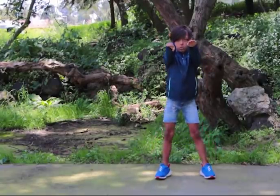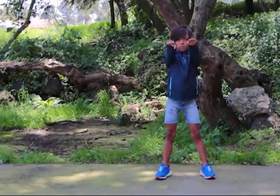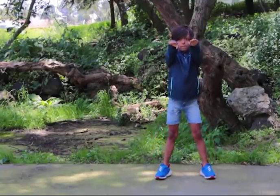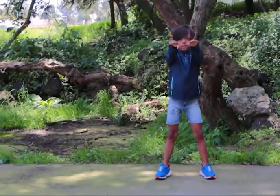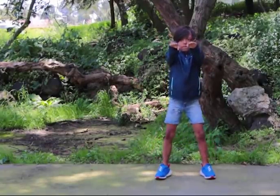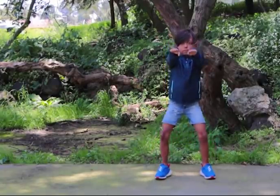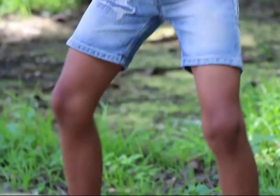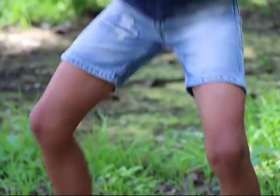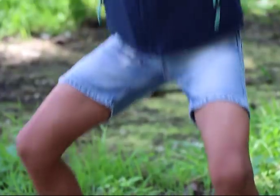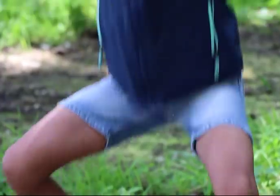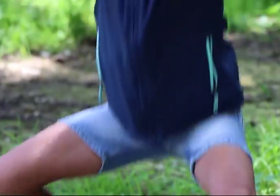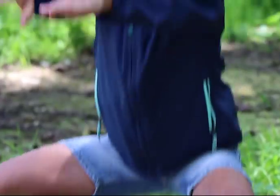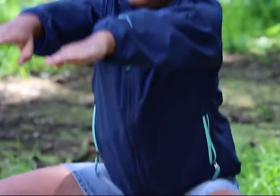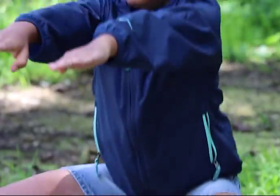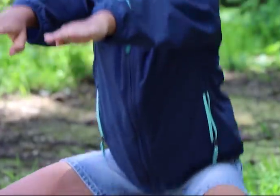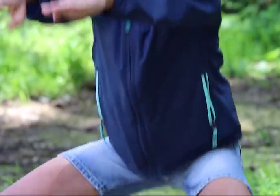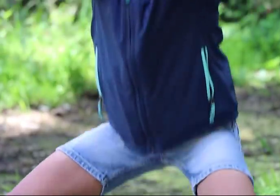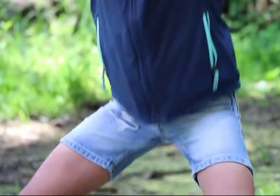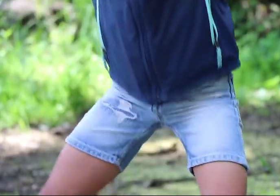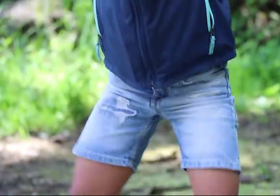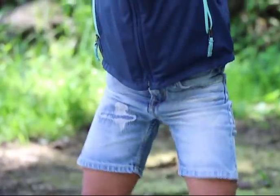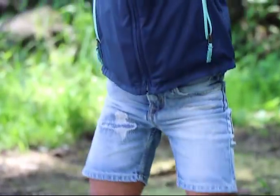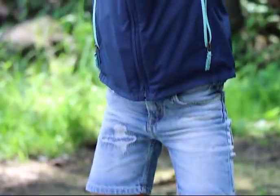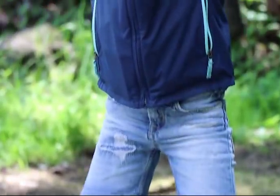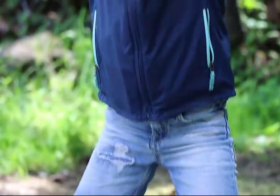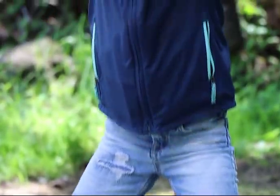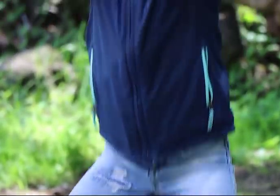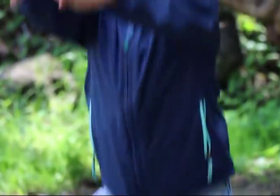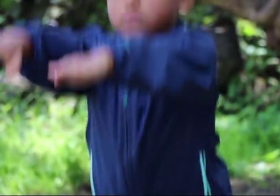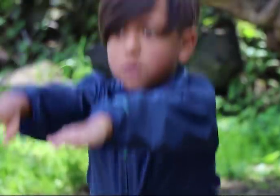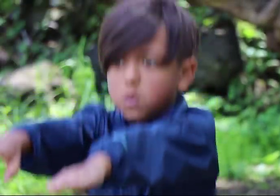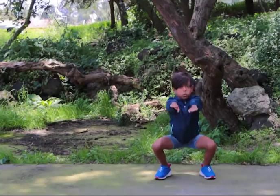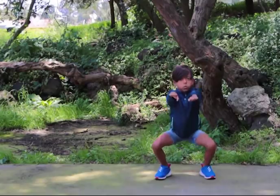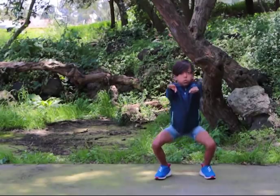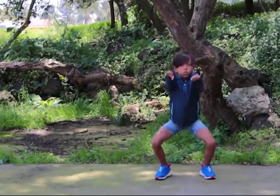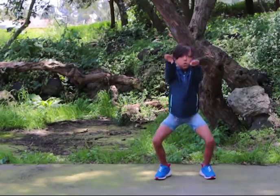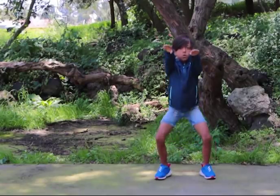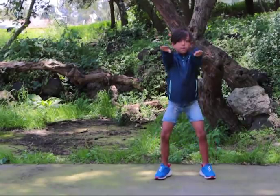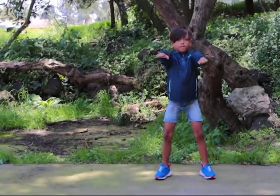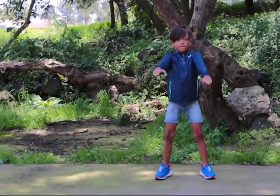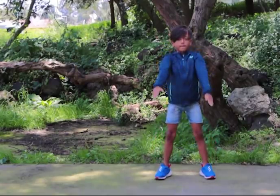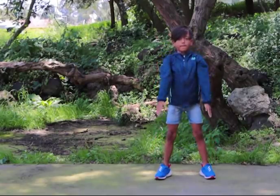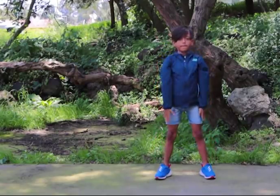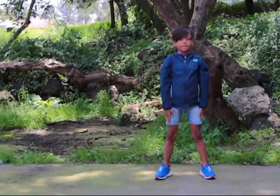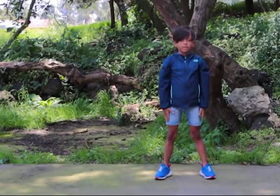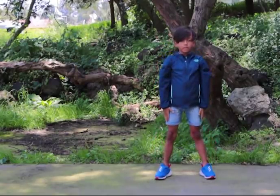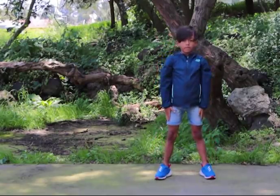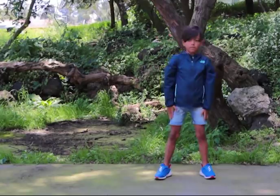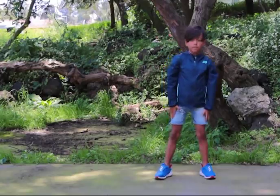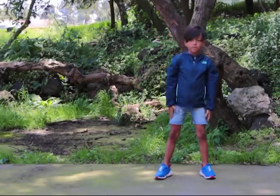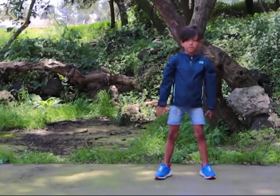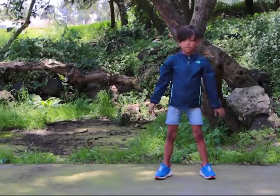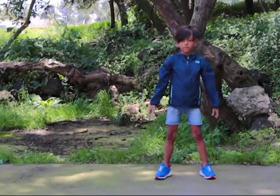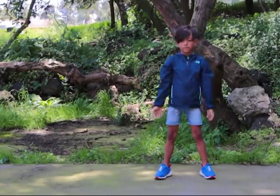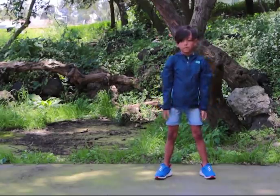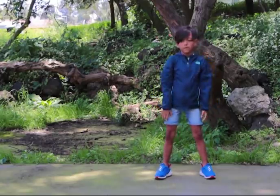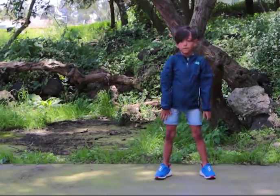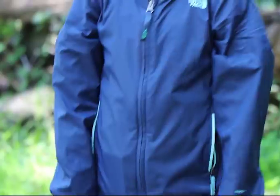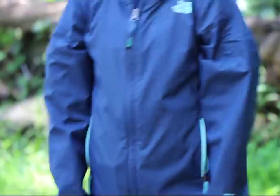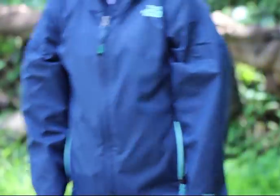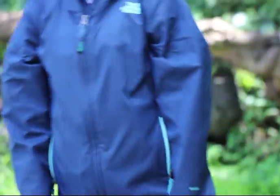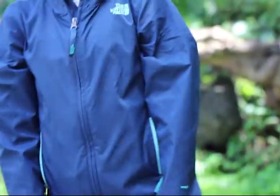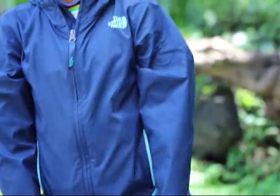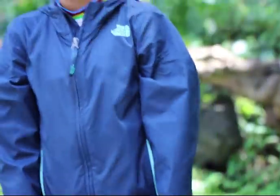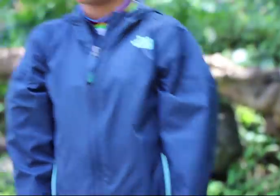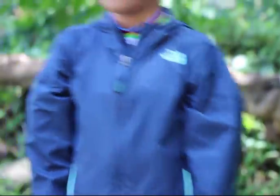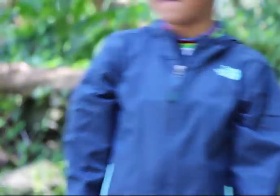respira. Bien, una más. Bien, descansamos. Movemos nuestros